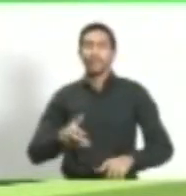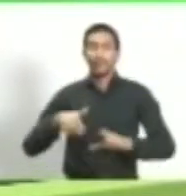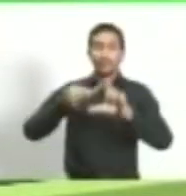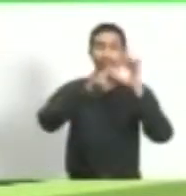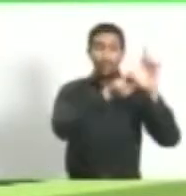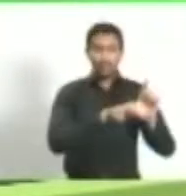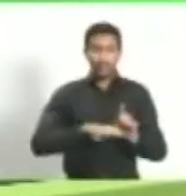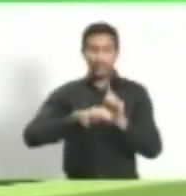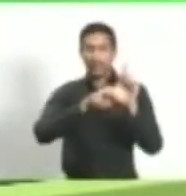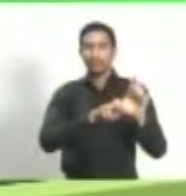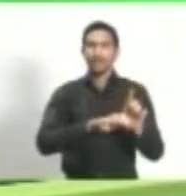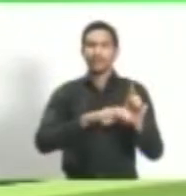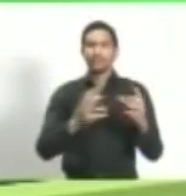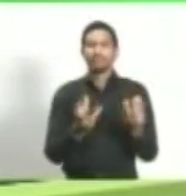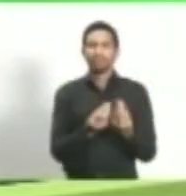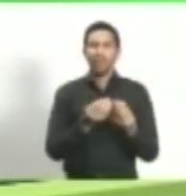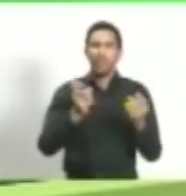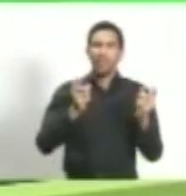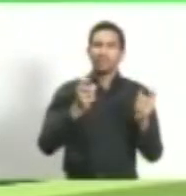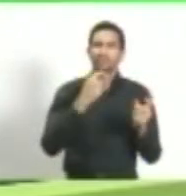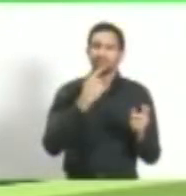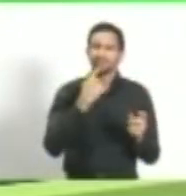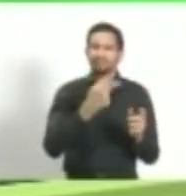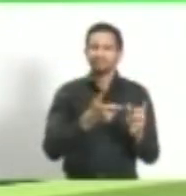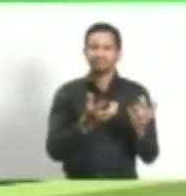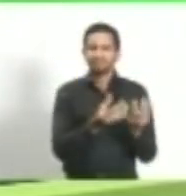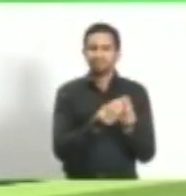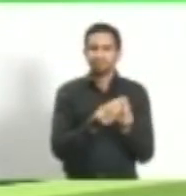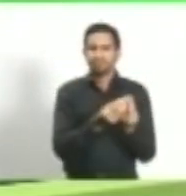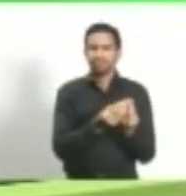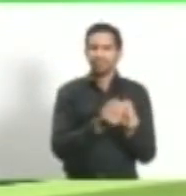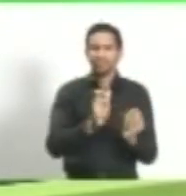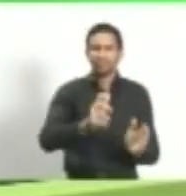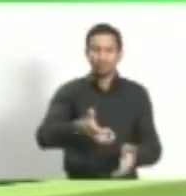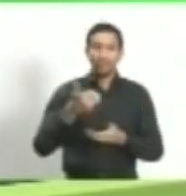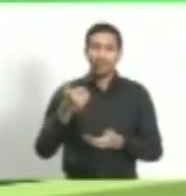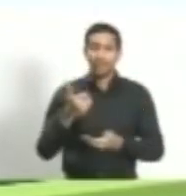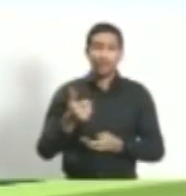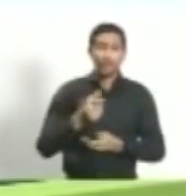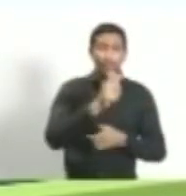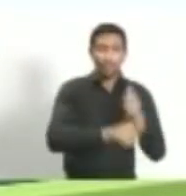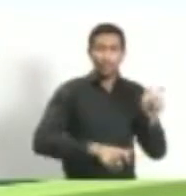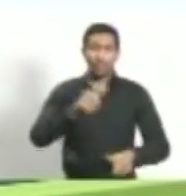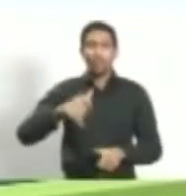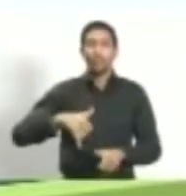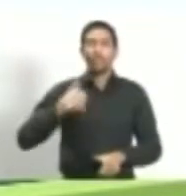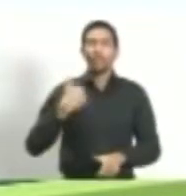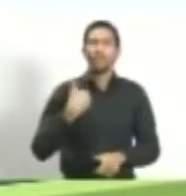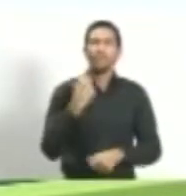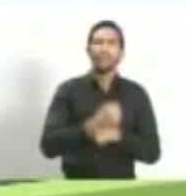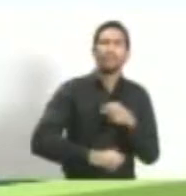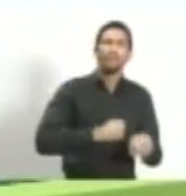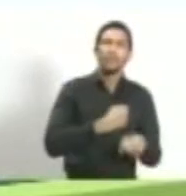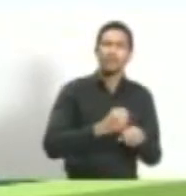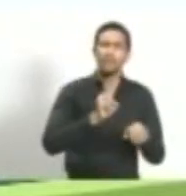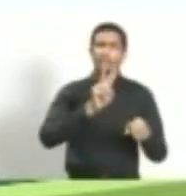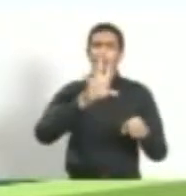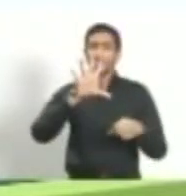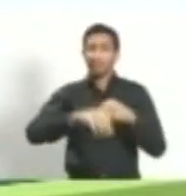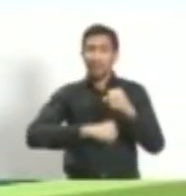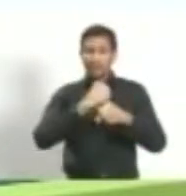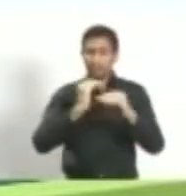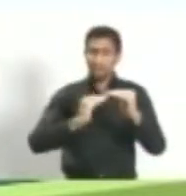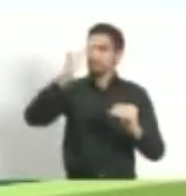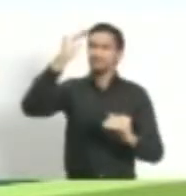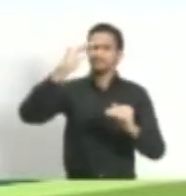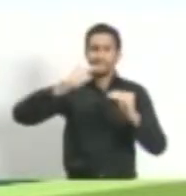una banda de secuestradores. Esta estaba conformada por jóvenes cuyas edades no superan los 25 años de edad. Según